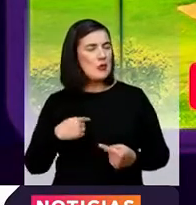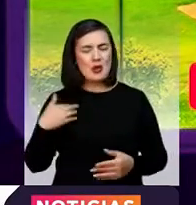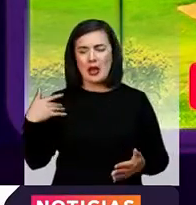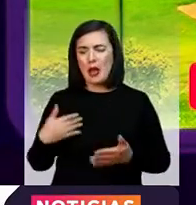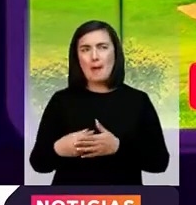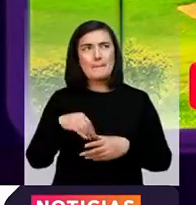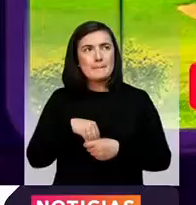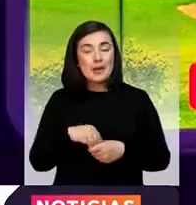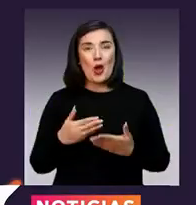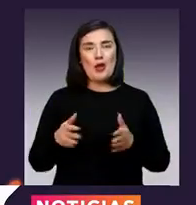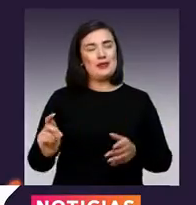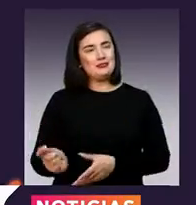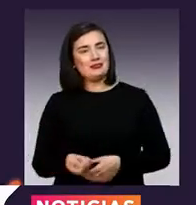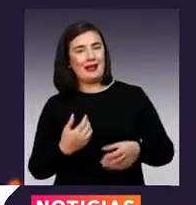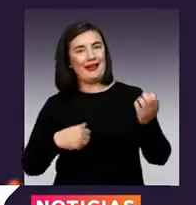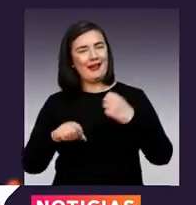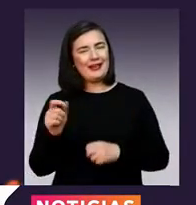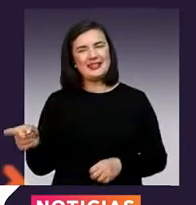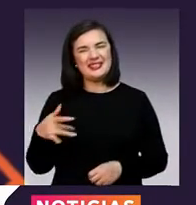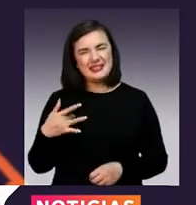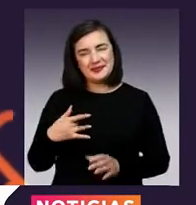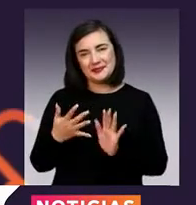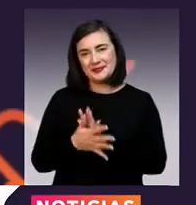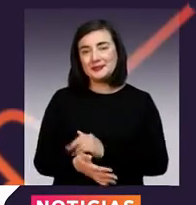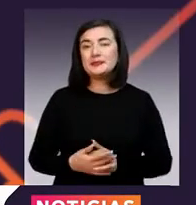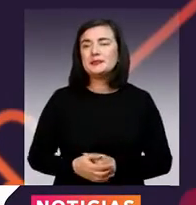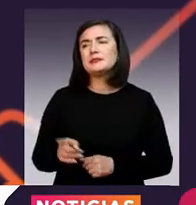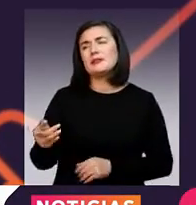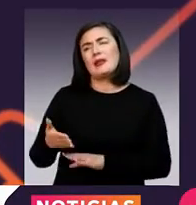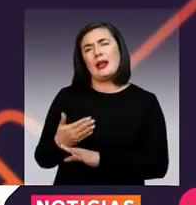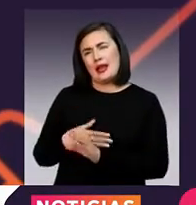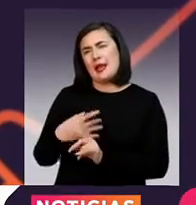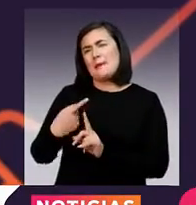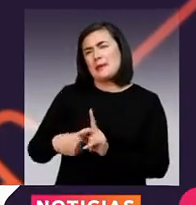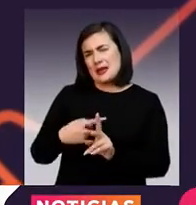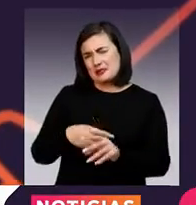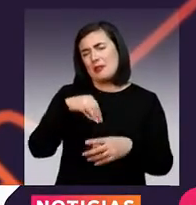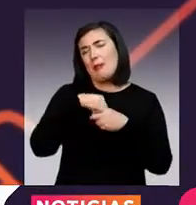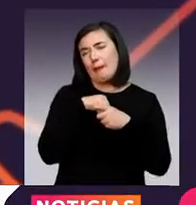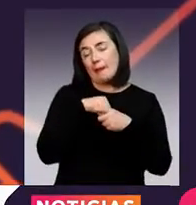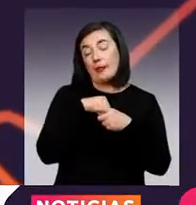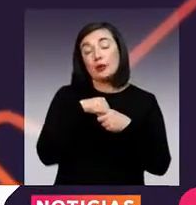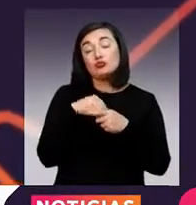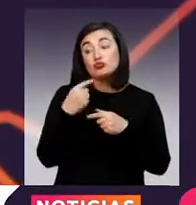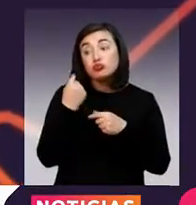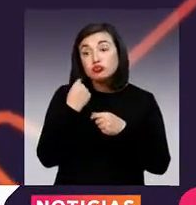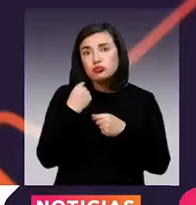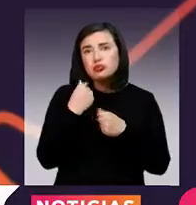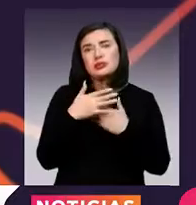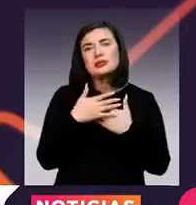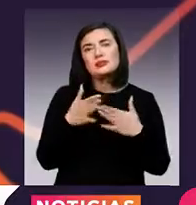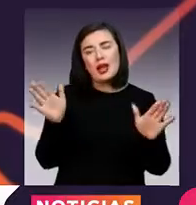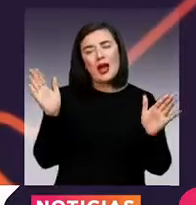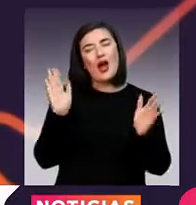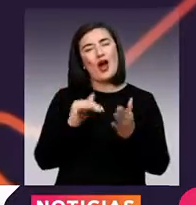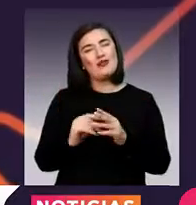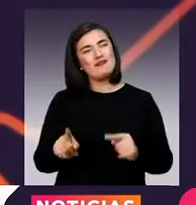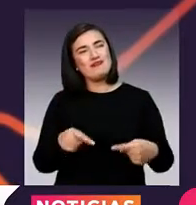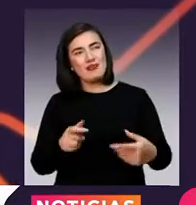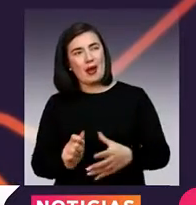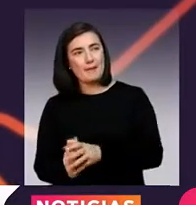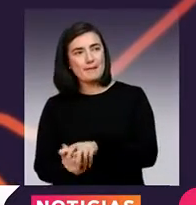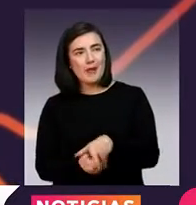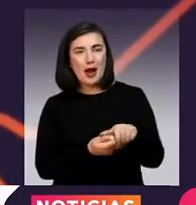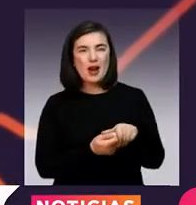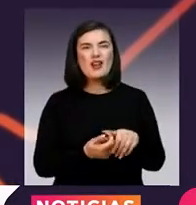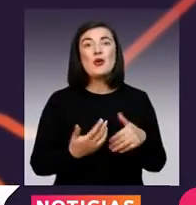tiempo. Después de muchos meses, hace algunos días llegó el momento que Pablo estaba esperando, poder competir, y lo hizo de